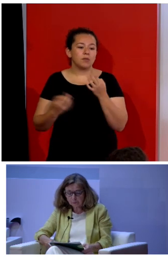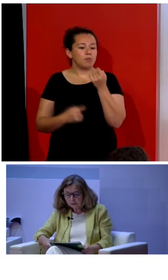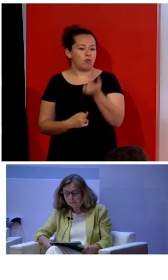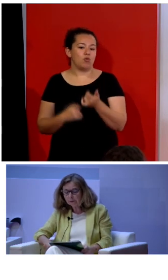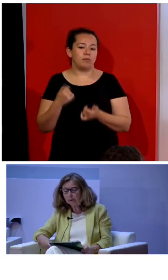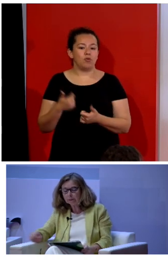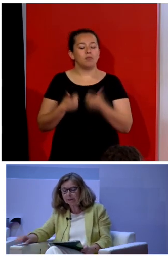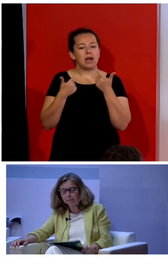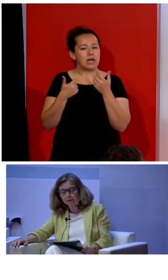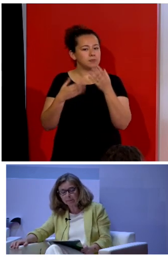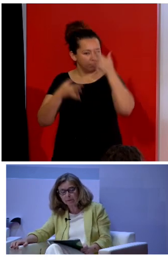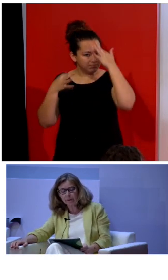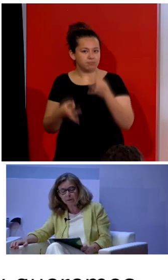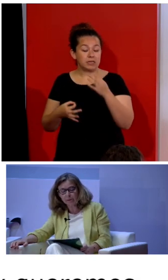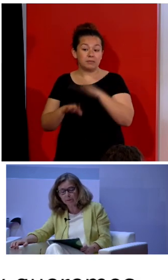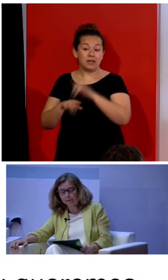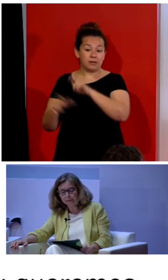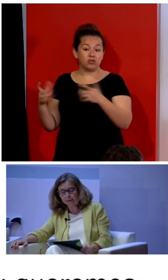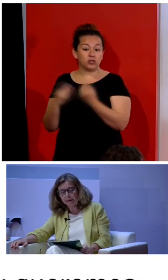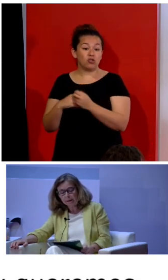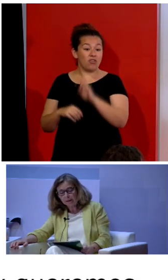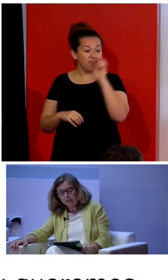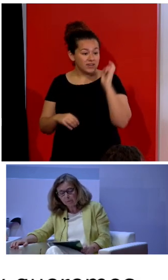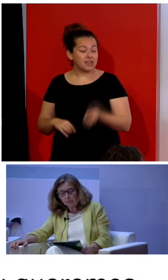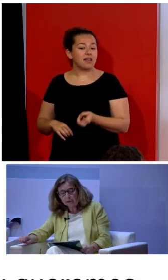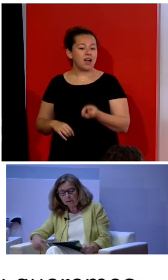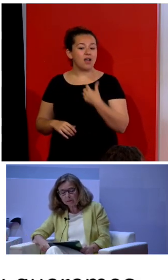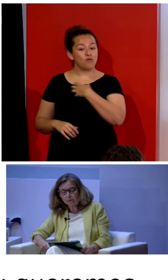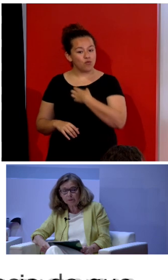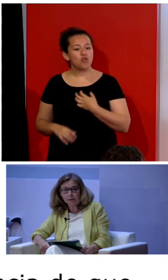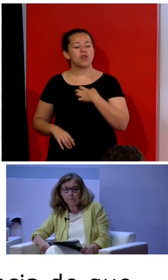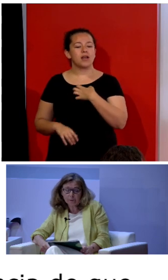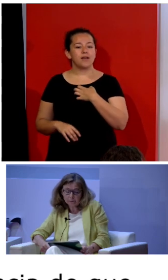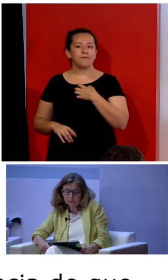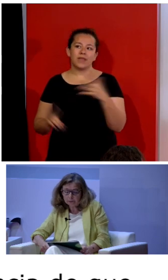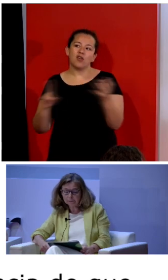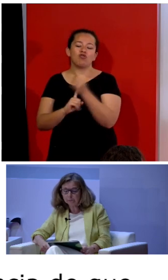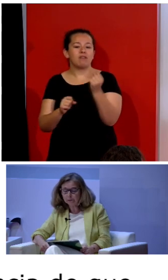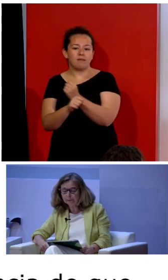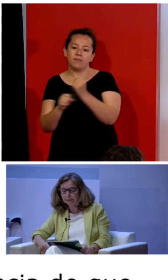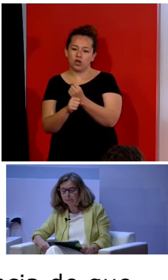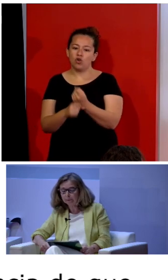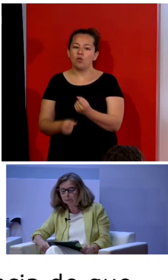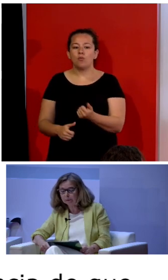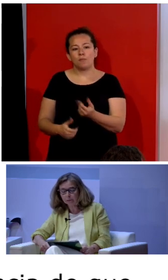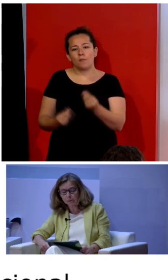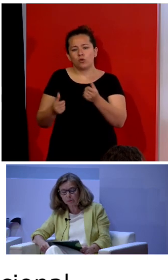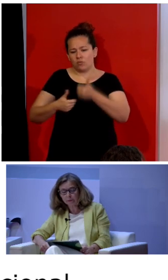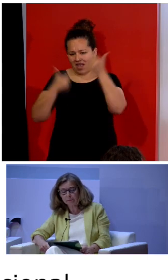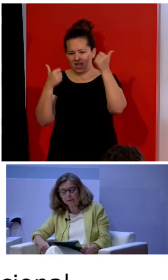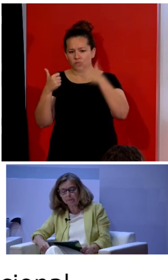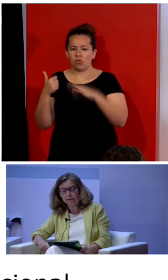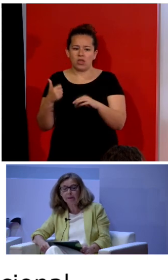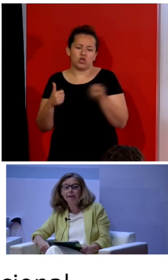mayor conciencia de que para las personas con diversidad funcional encontrar un empleo es mucho más que poder contar con un